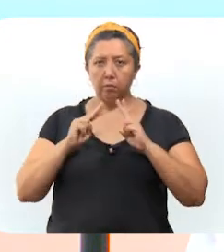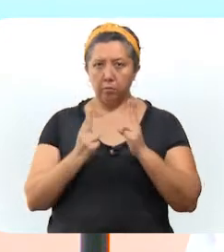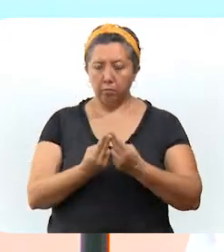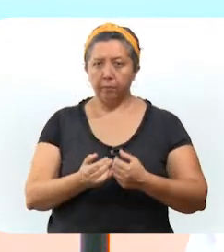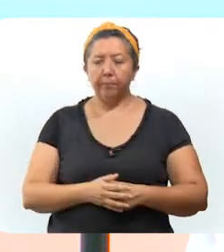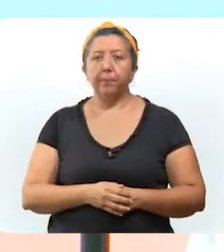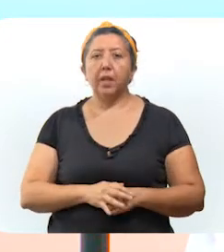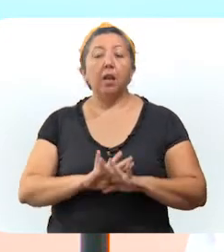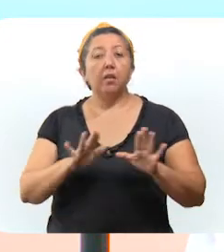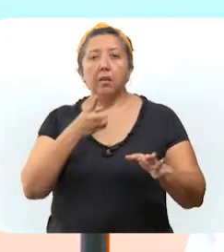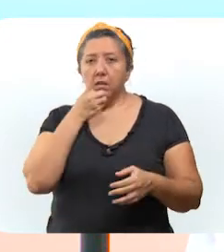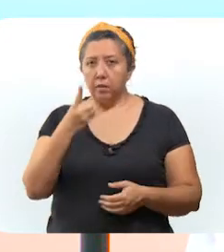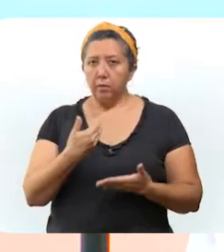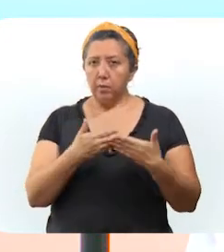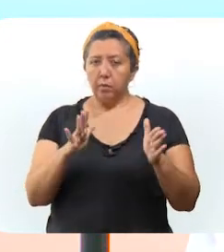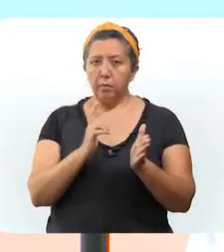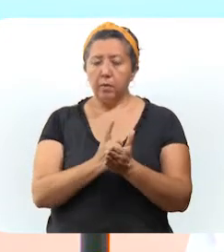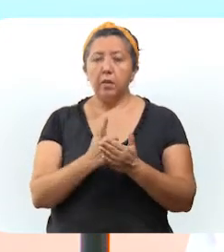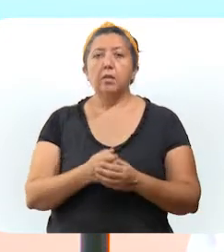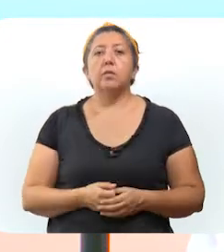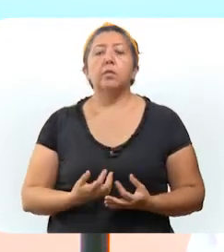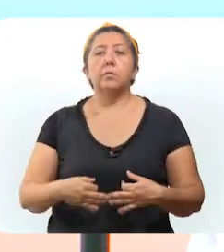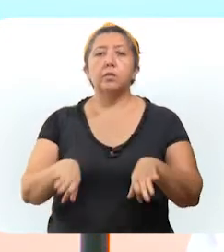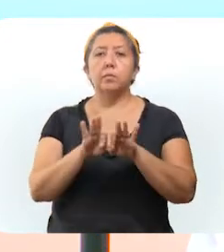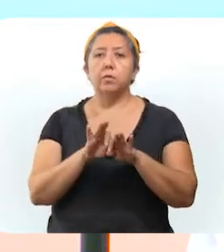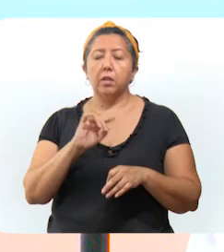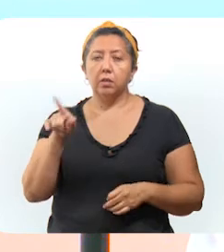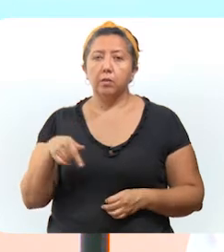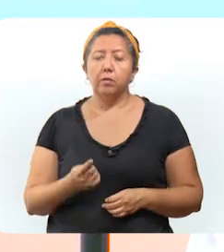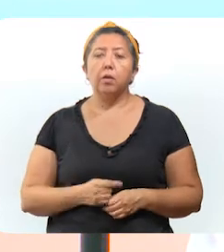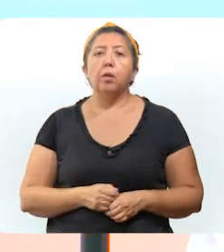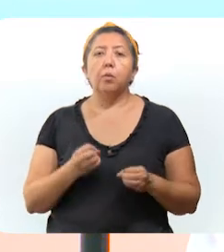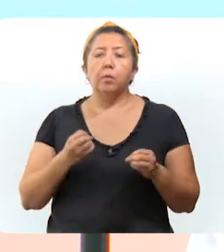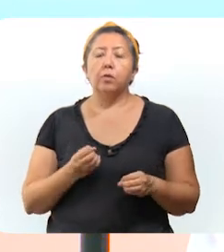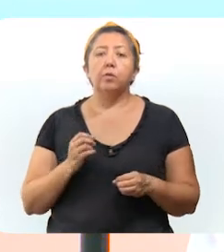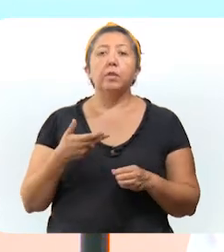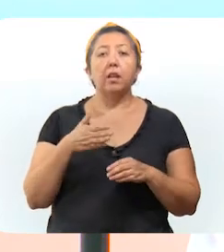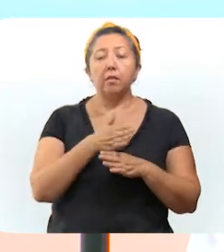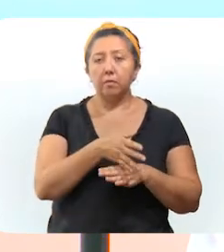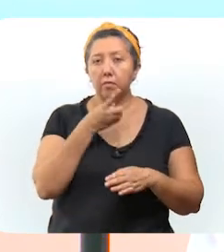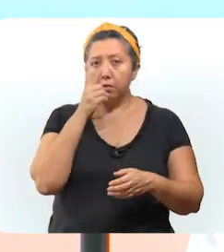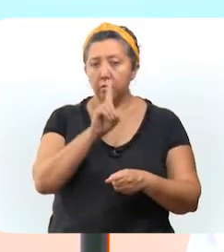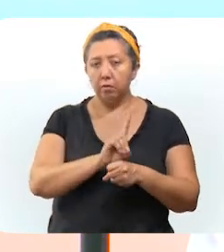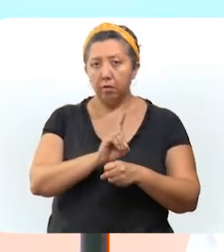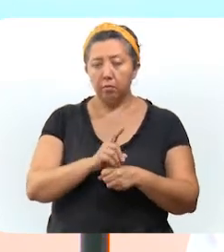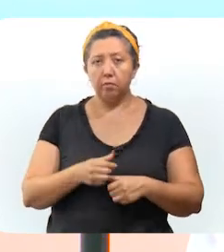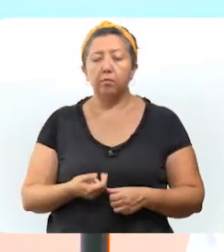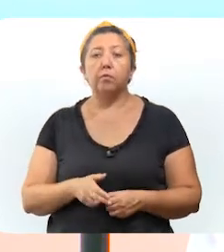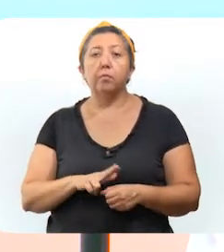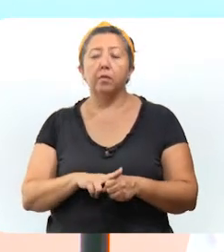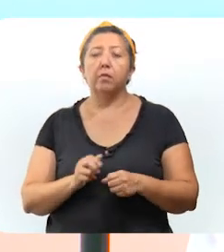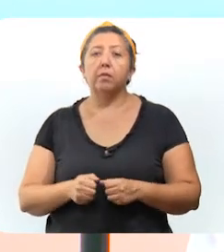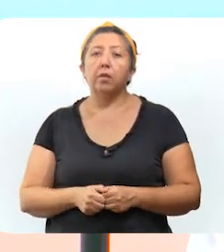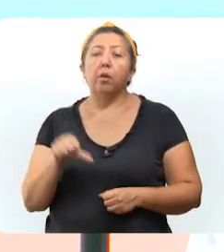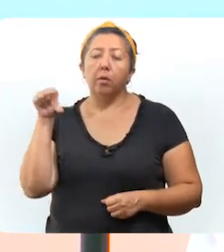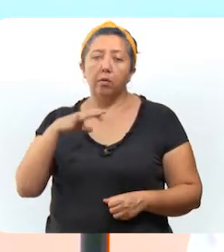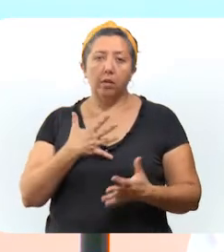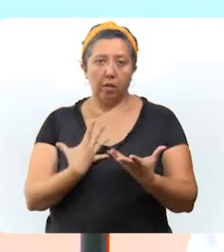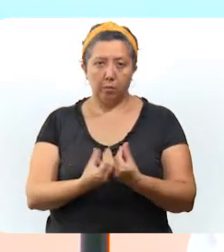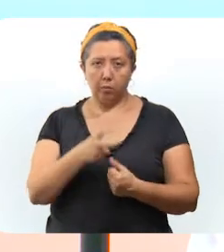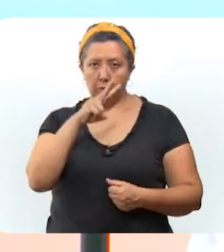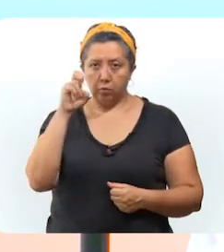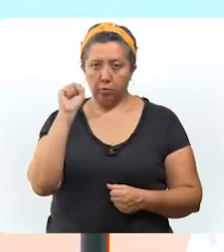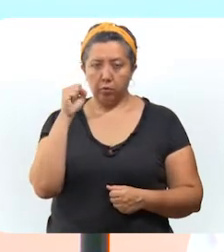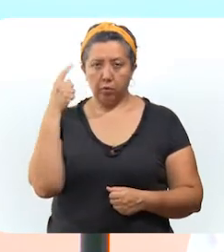Armadas. Como se ha señalado en la reapertura económica, los datos más importantes son la ocupación hospitalaria y los ingresos diarios. El día de hoy